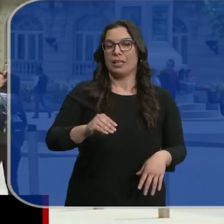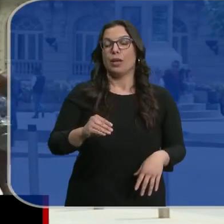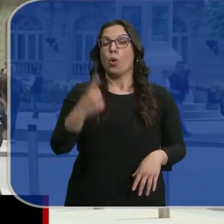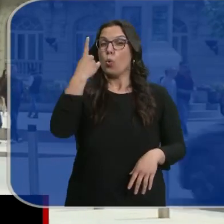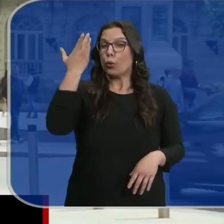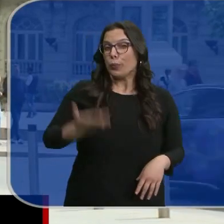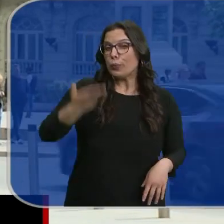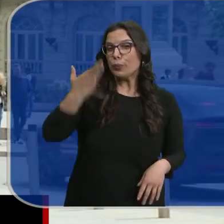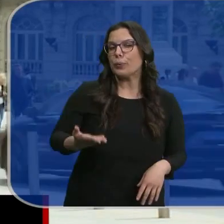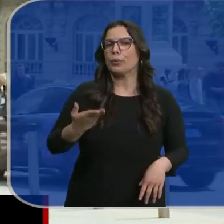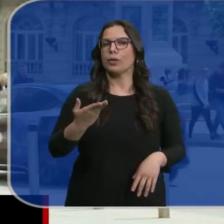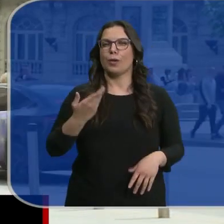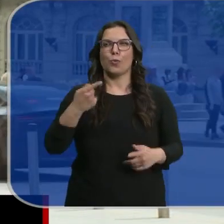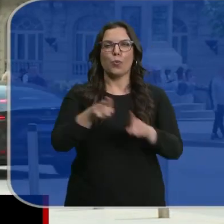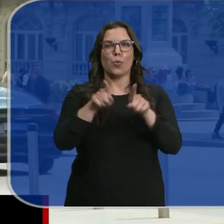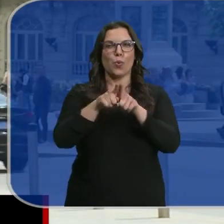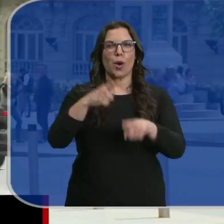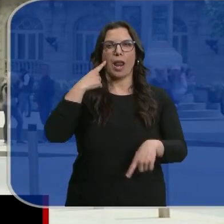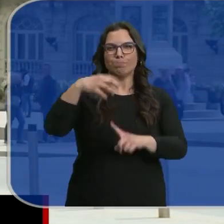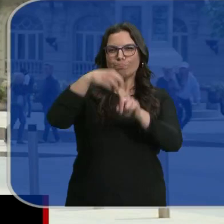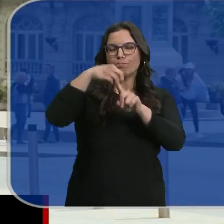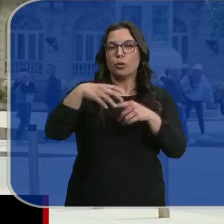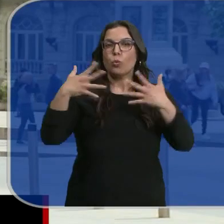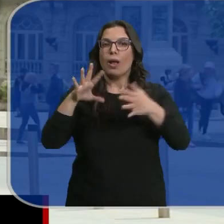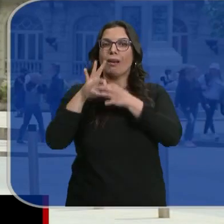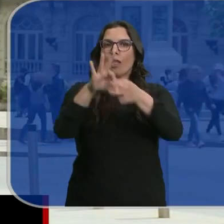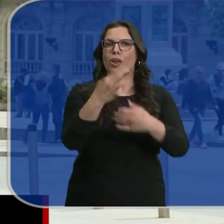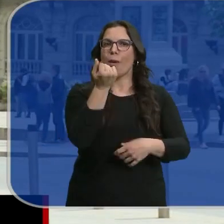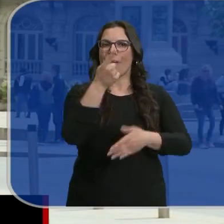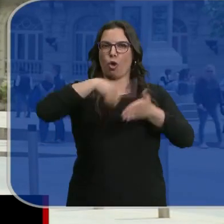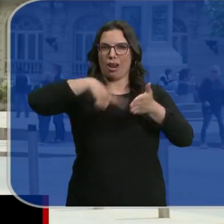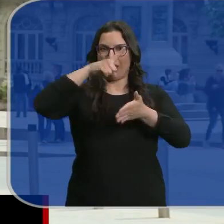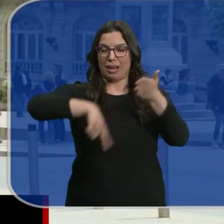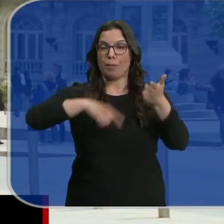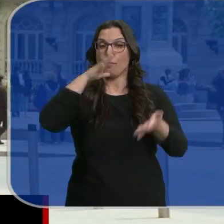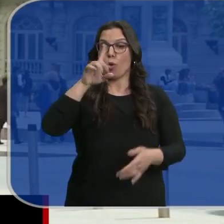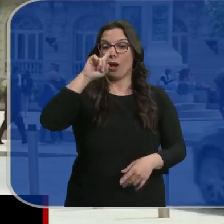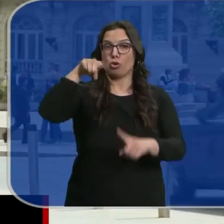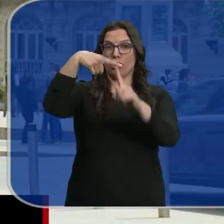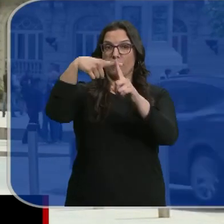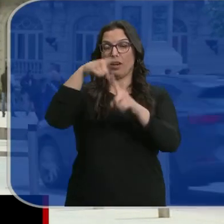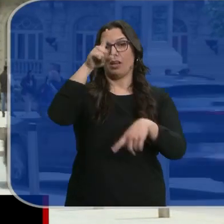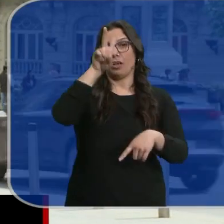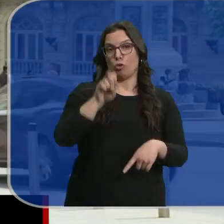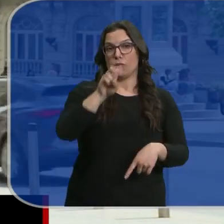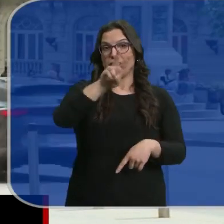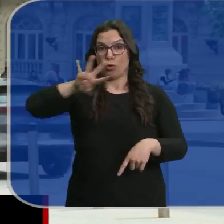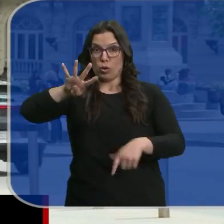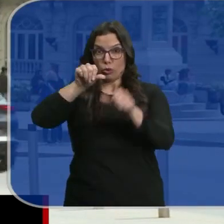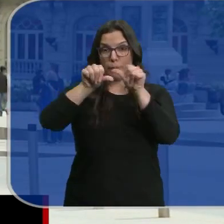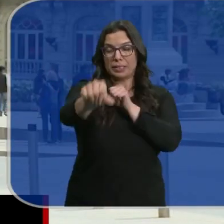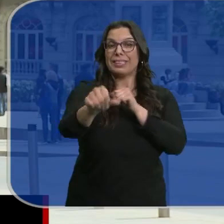de sus puntos clave, una de sus medidas estrella, es la que está relacionada con el precio de los alquileres. Porque a partir del año que viene, a partir de 2024,